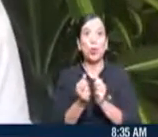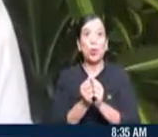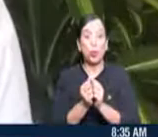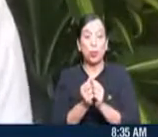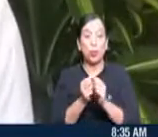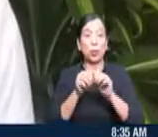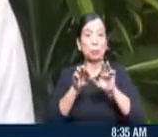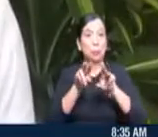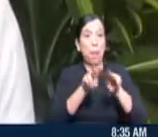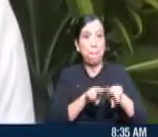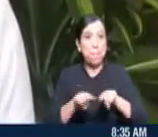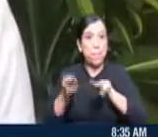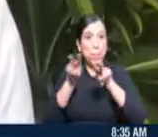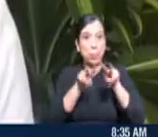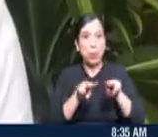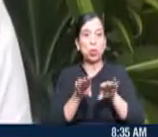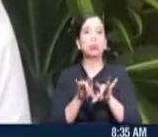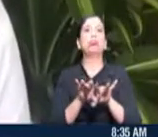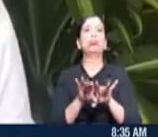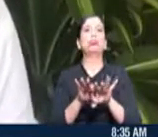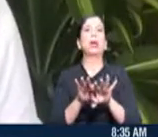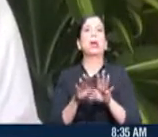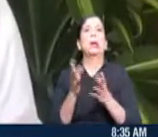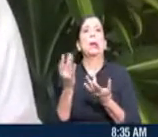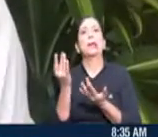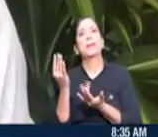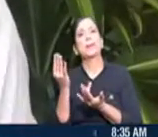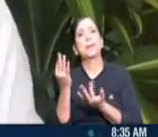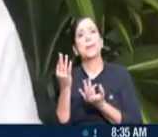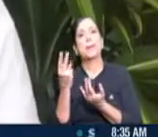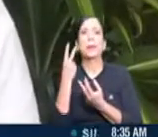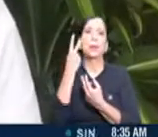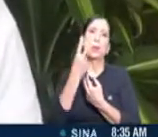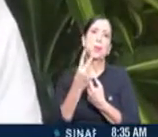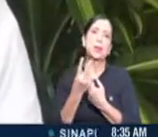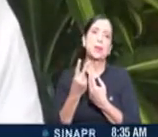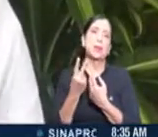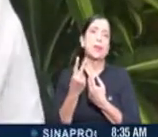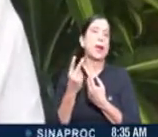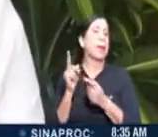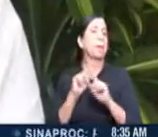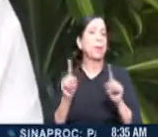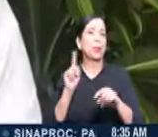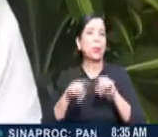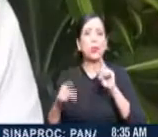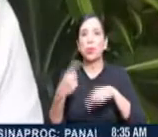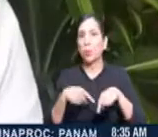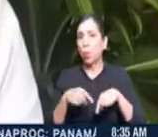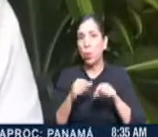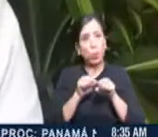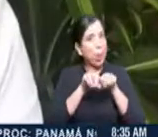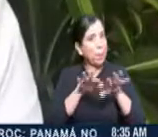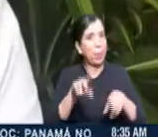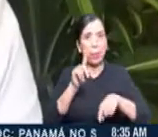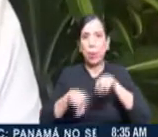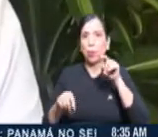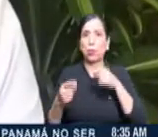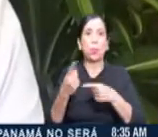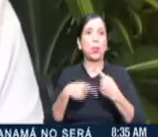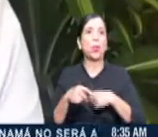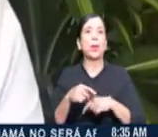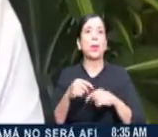web. Estábamos esperando una visita, una auditoría en sitio. Sin embargo, por las razones que ustedes conocen, no se pudo